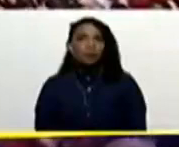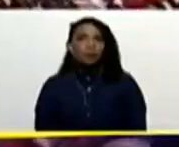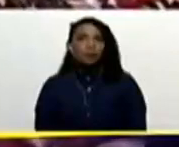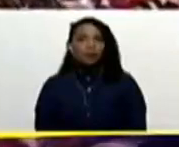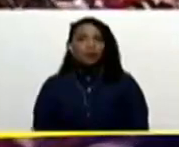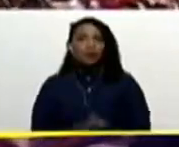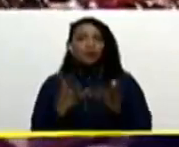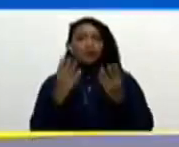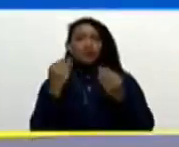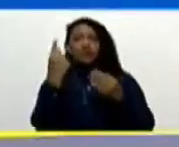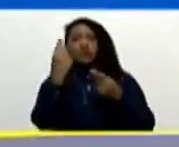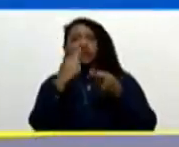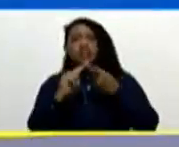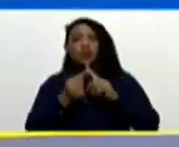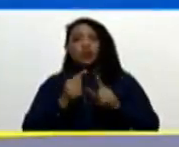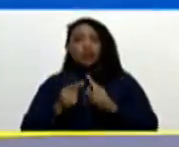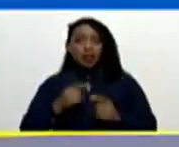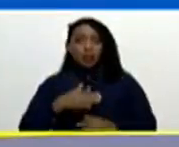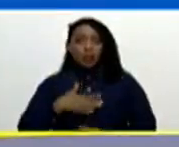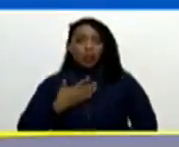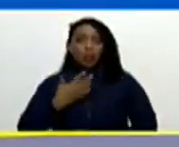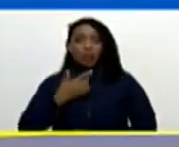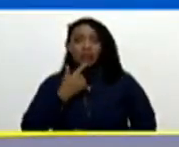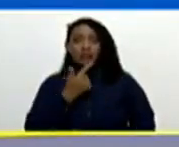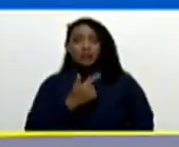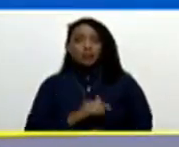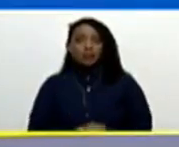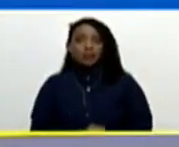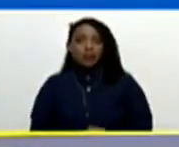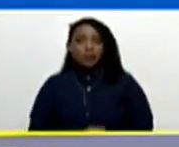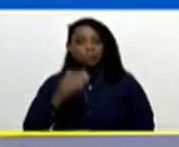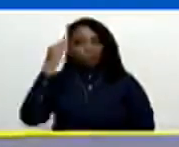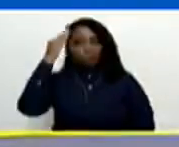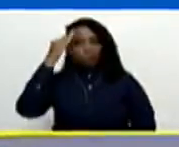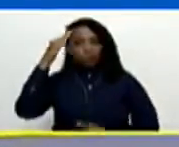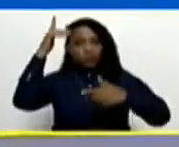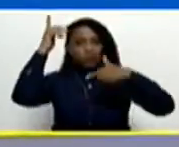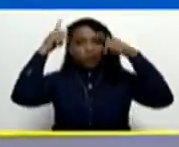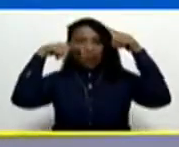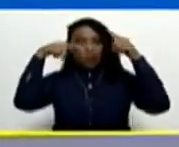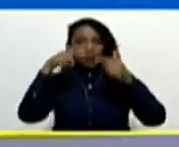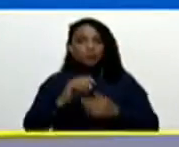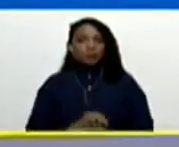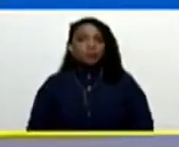Tantas cosas que uno podría decir del comandante Chávez.